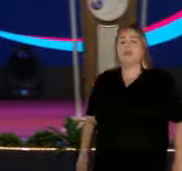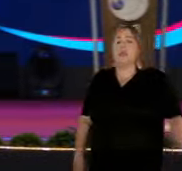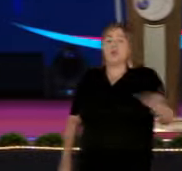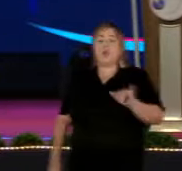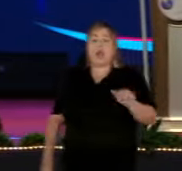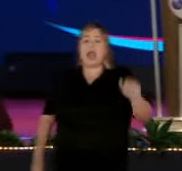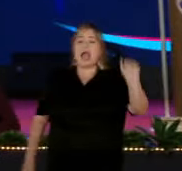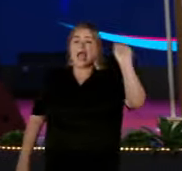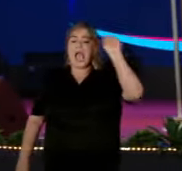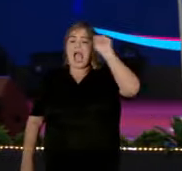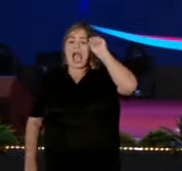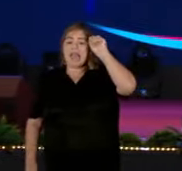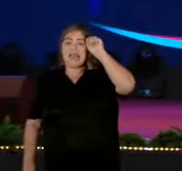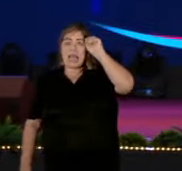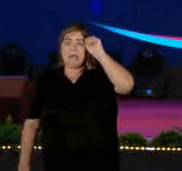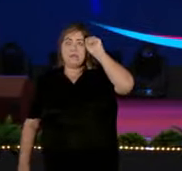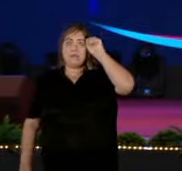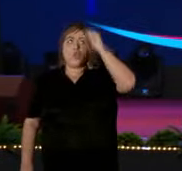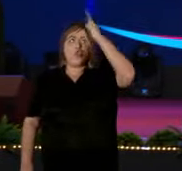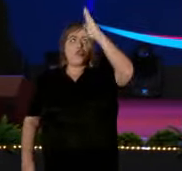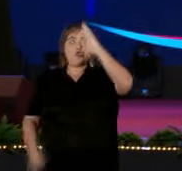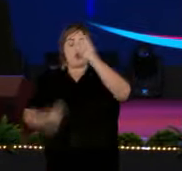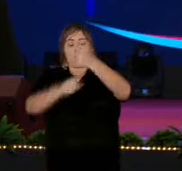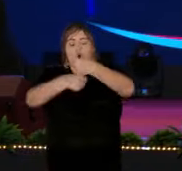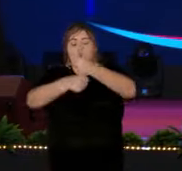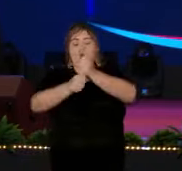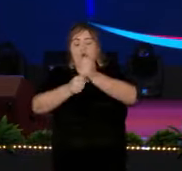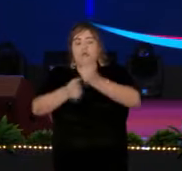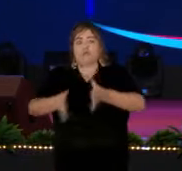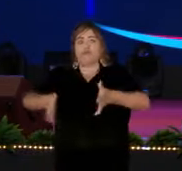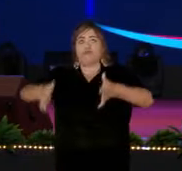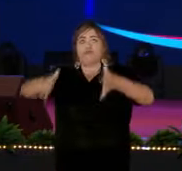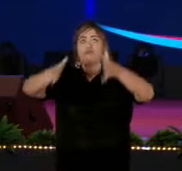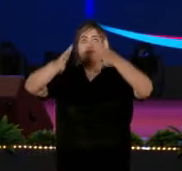creó perfecto. Y le puso una